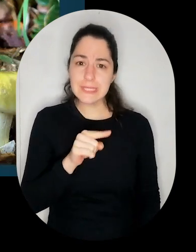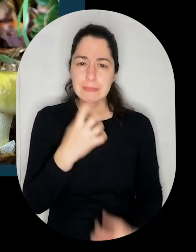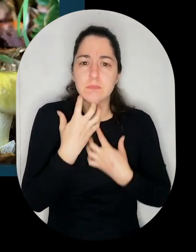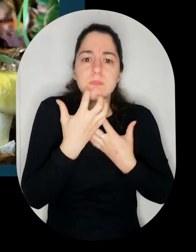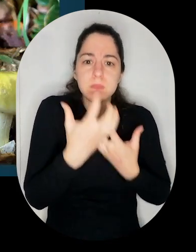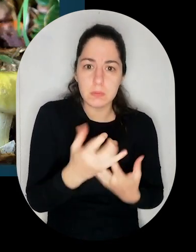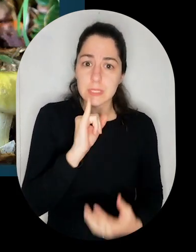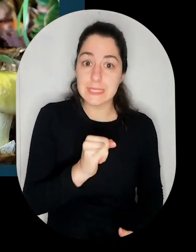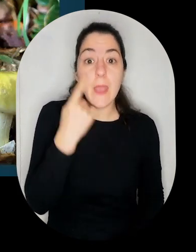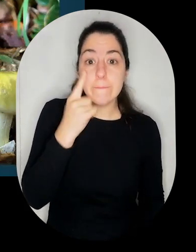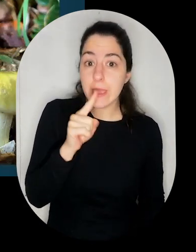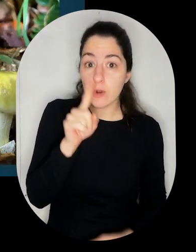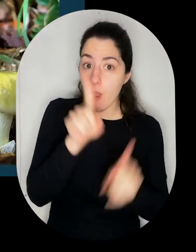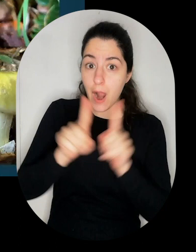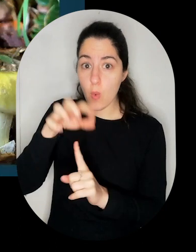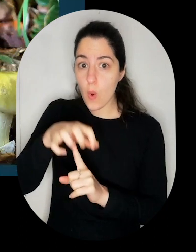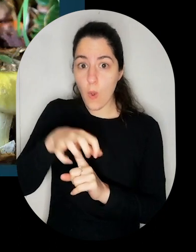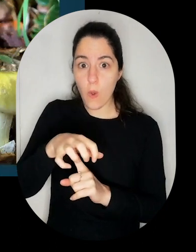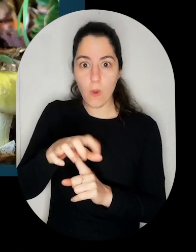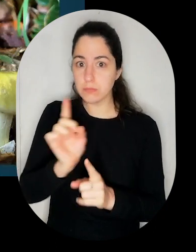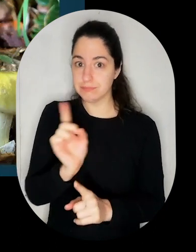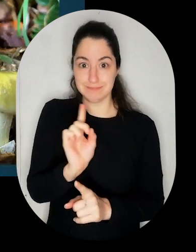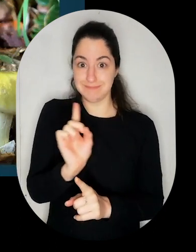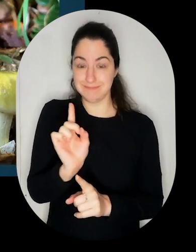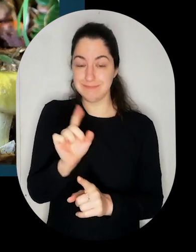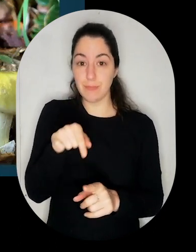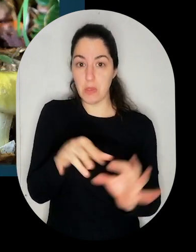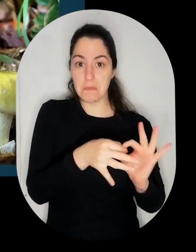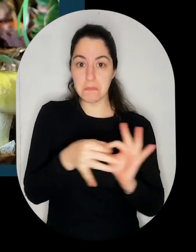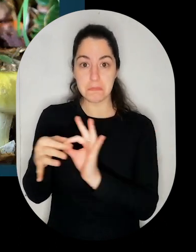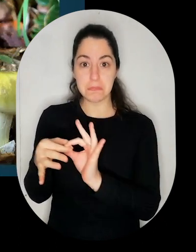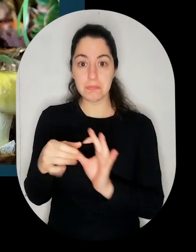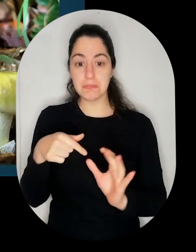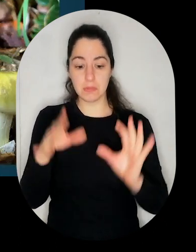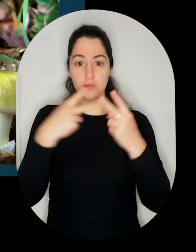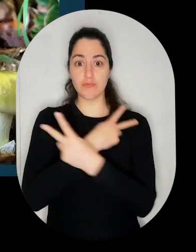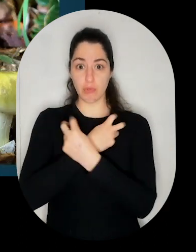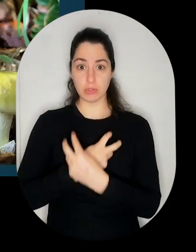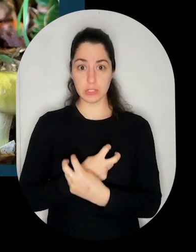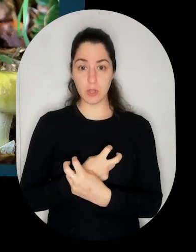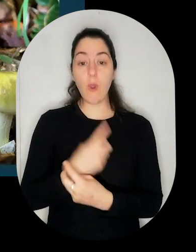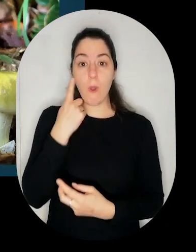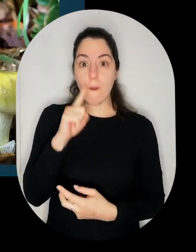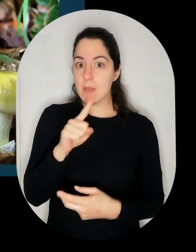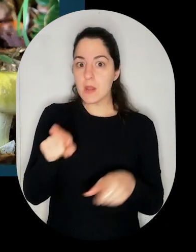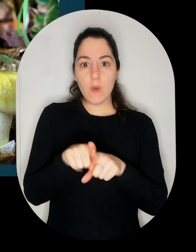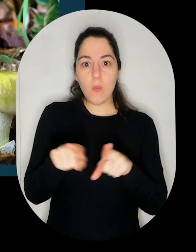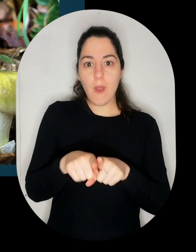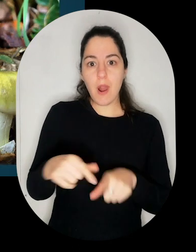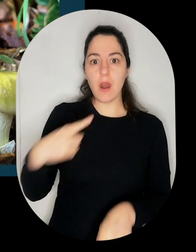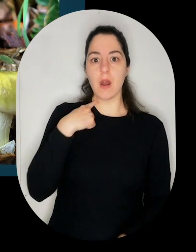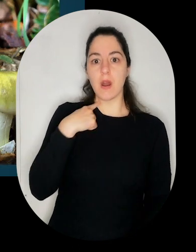gastrointestinales de este tipo, existen algunos hongos que no causan síntomas gastrointestinales, pero sí